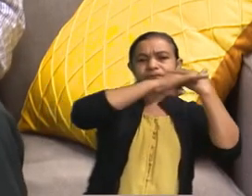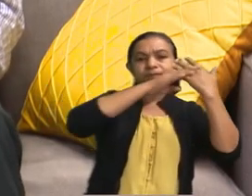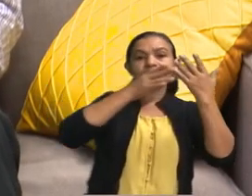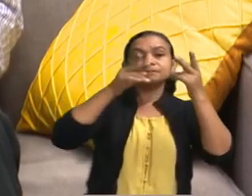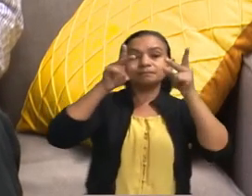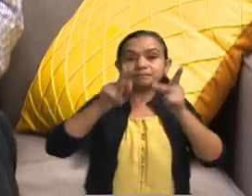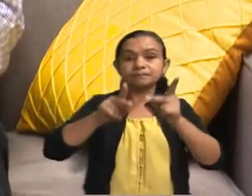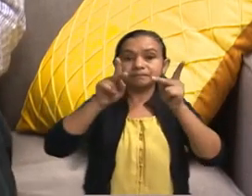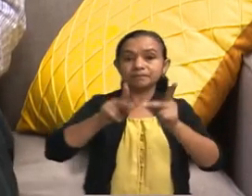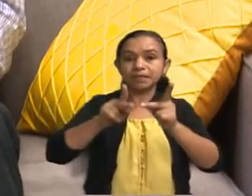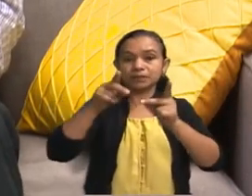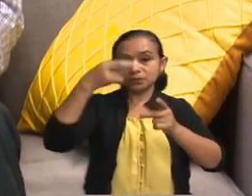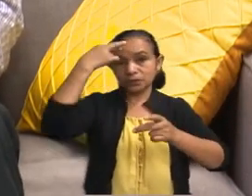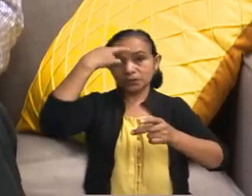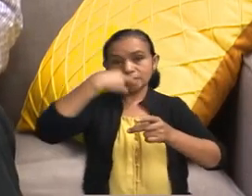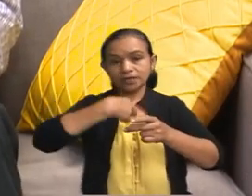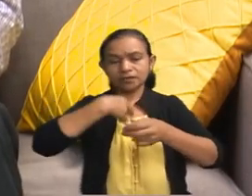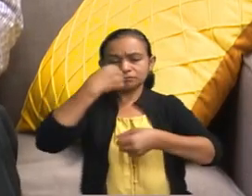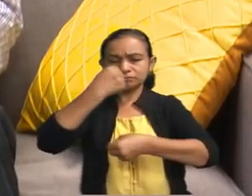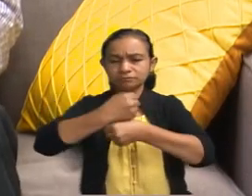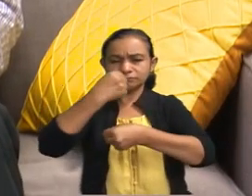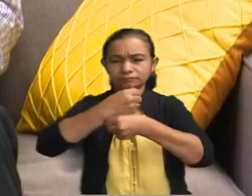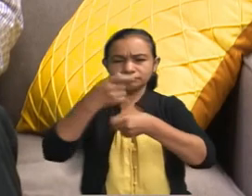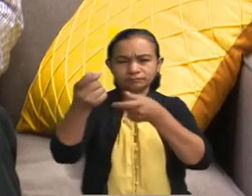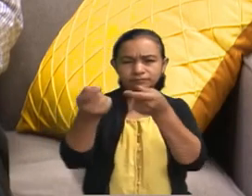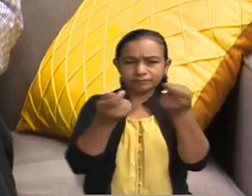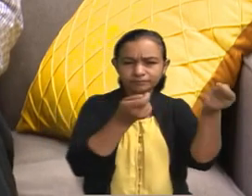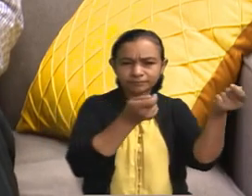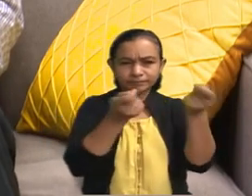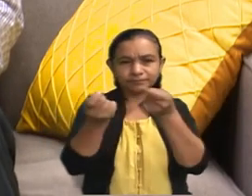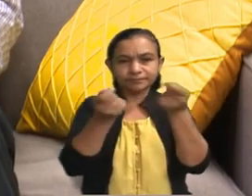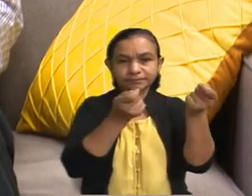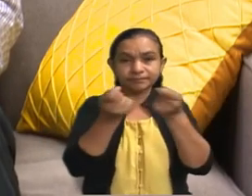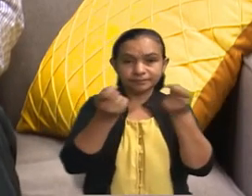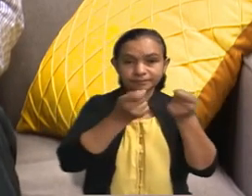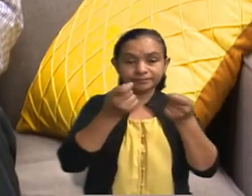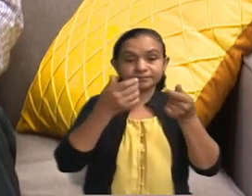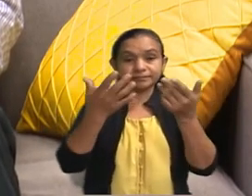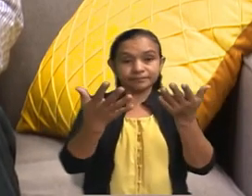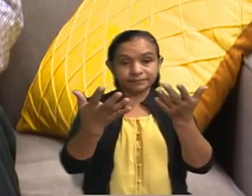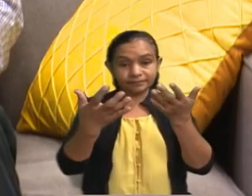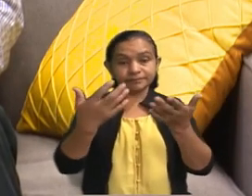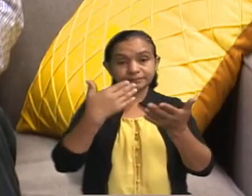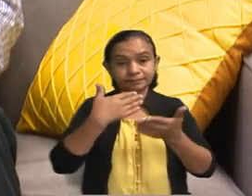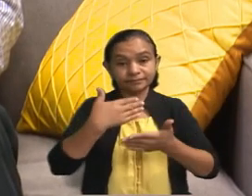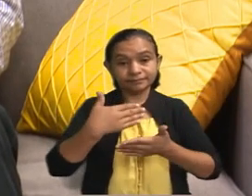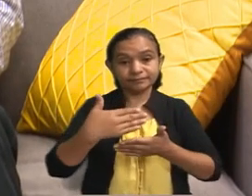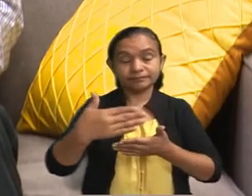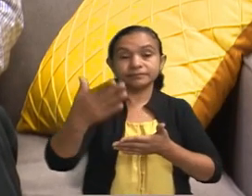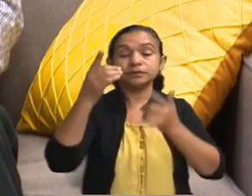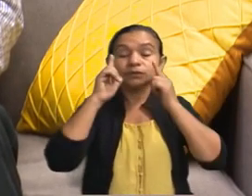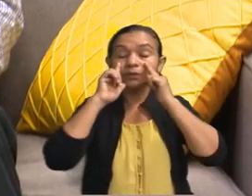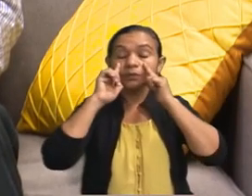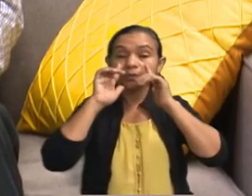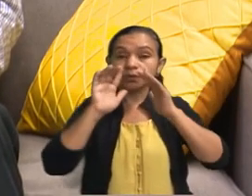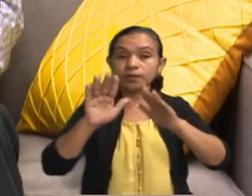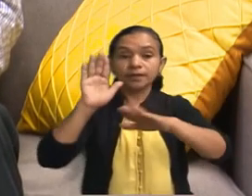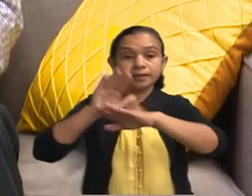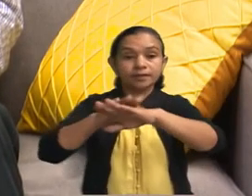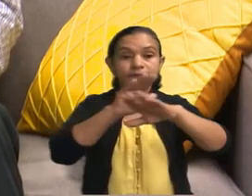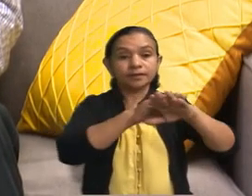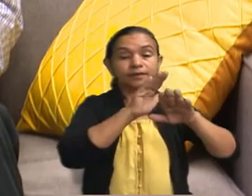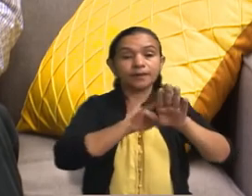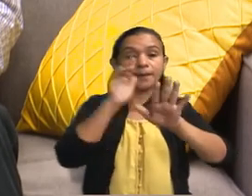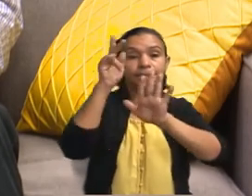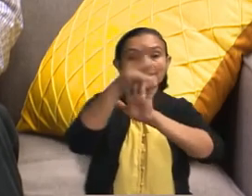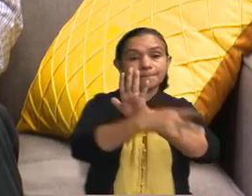personas que estarán ahí trabajando directamente dentro de este proceso que pretende prevenir y alertar a nuestros países y a